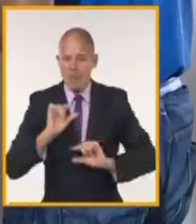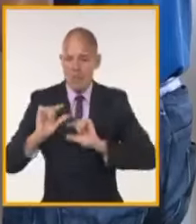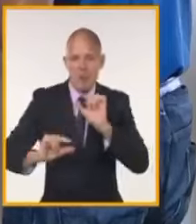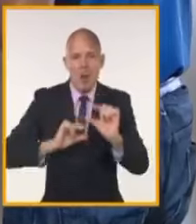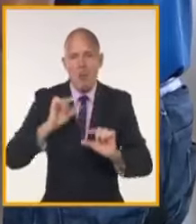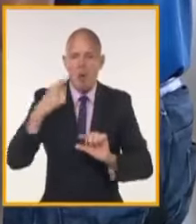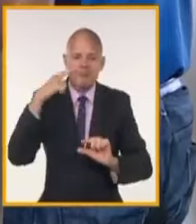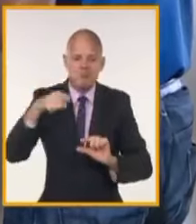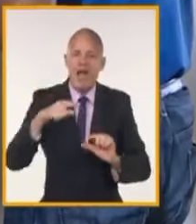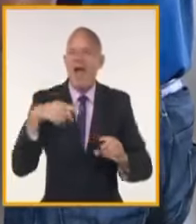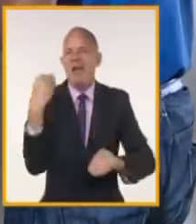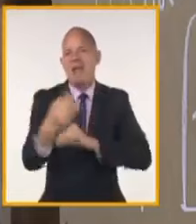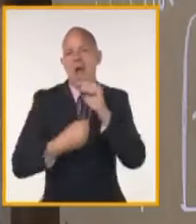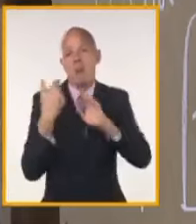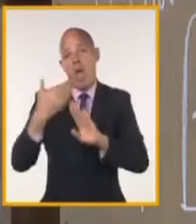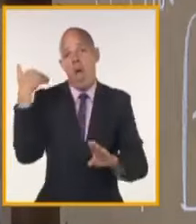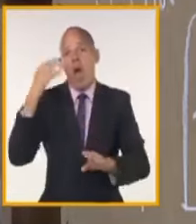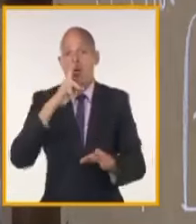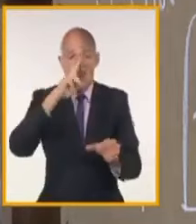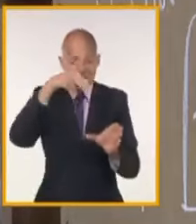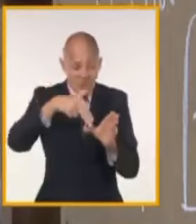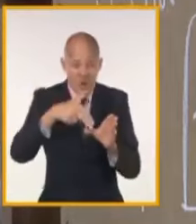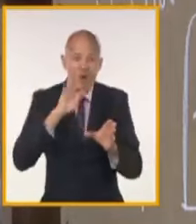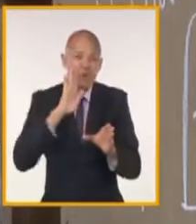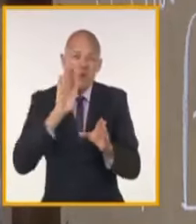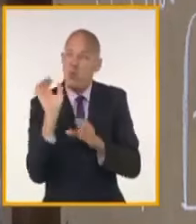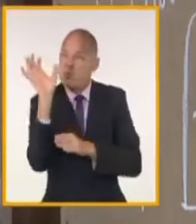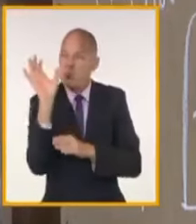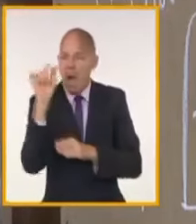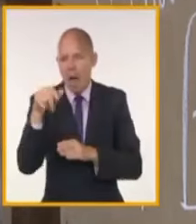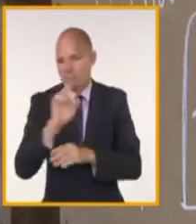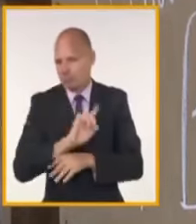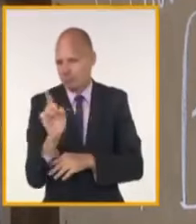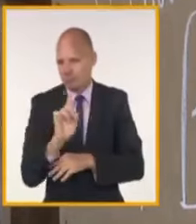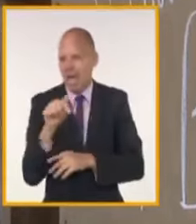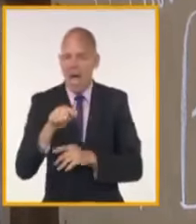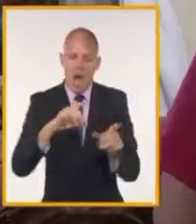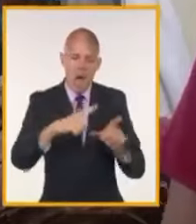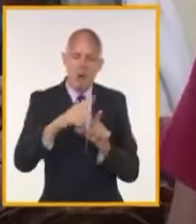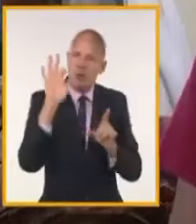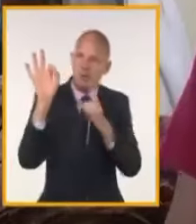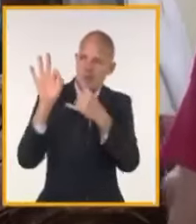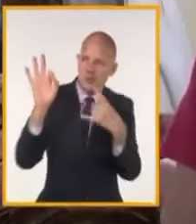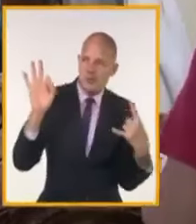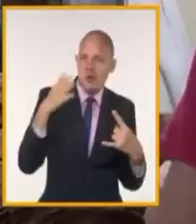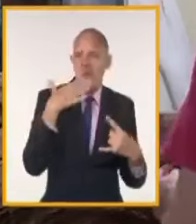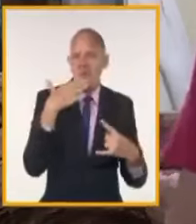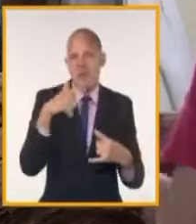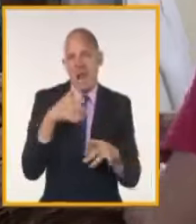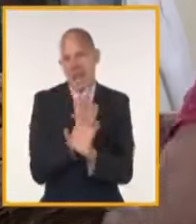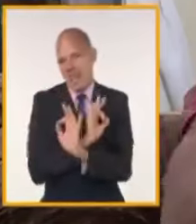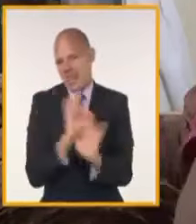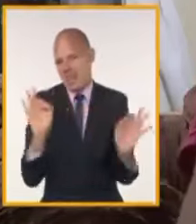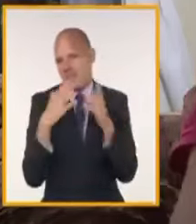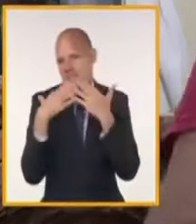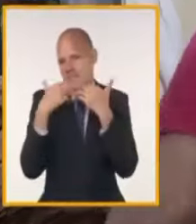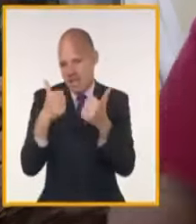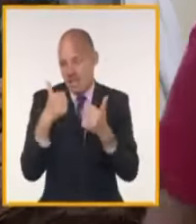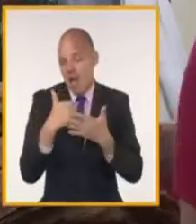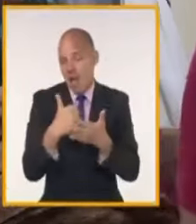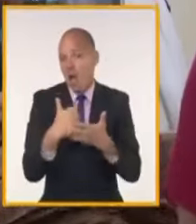hacia energías limpias experiencias que confirman potencialidades para el desarrollo